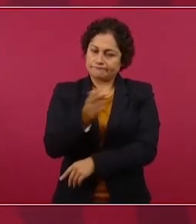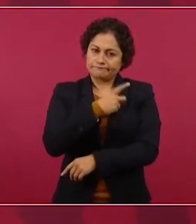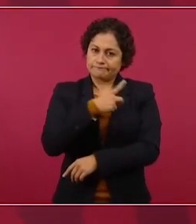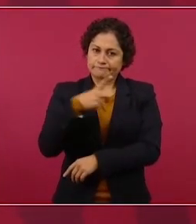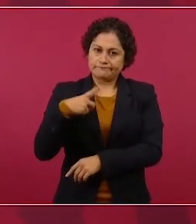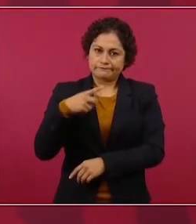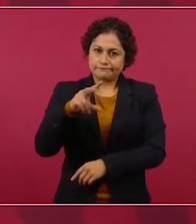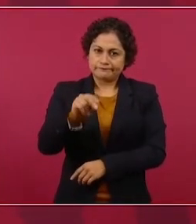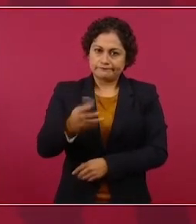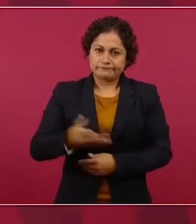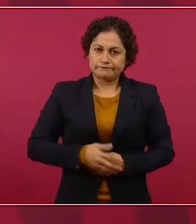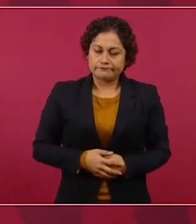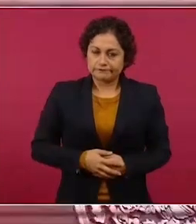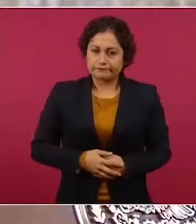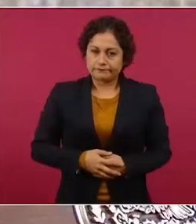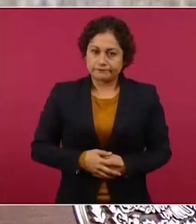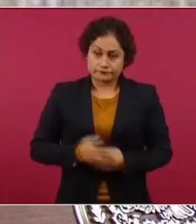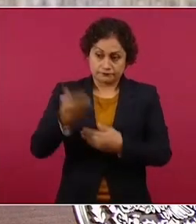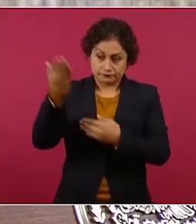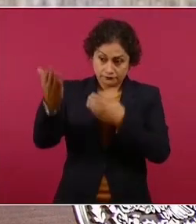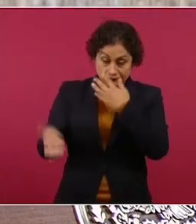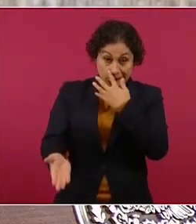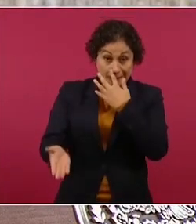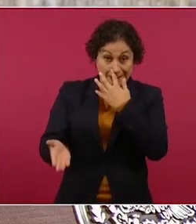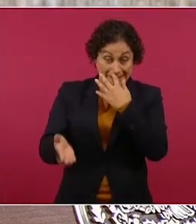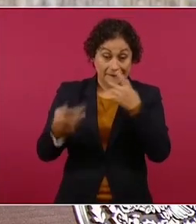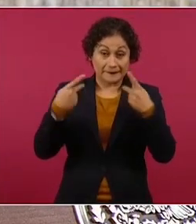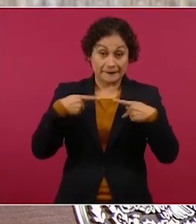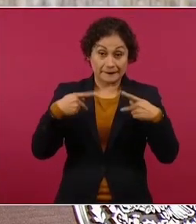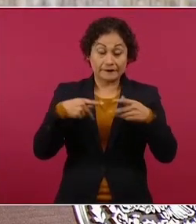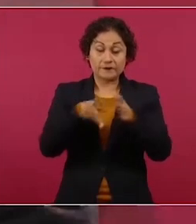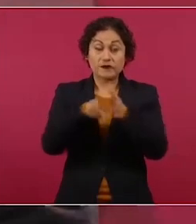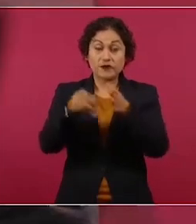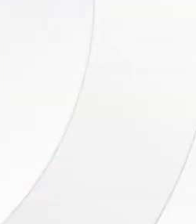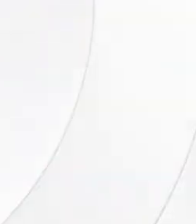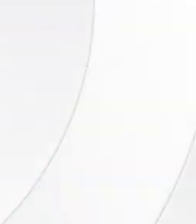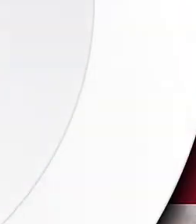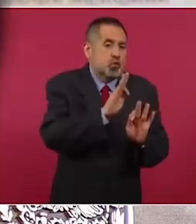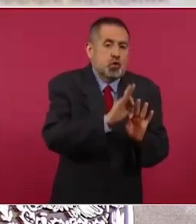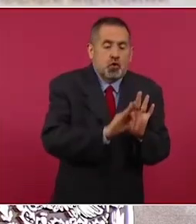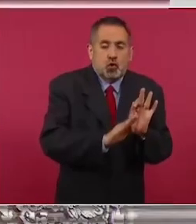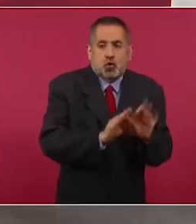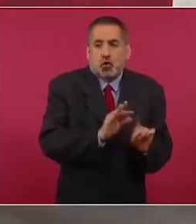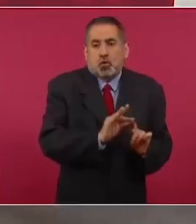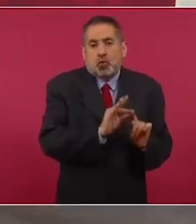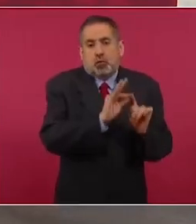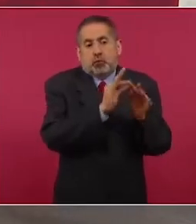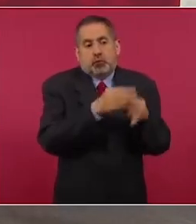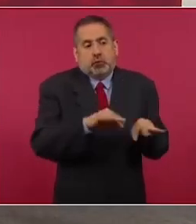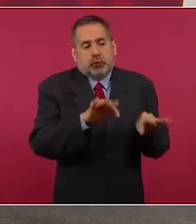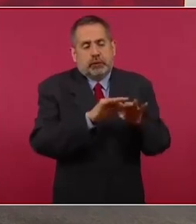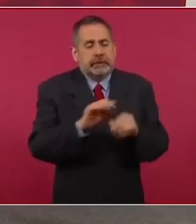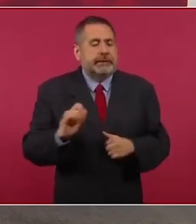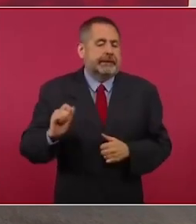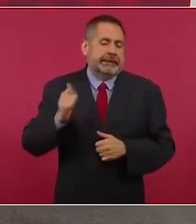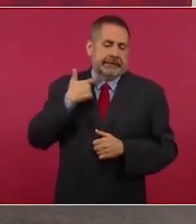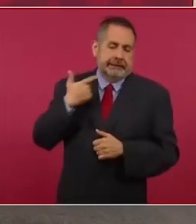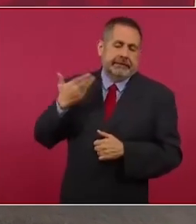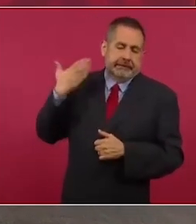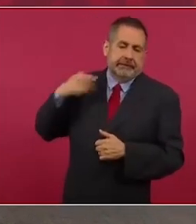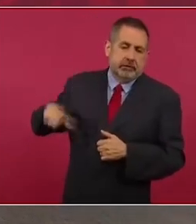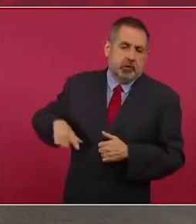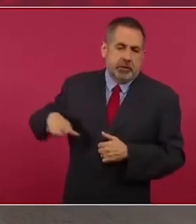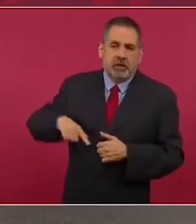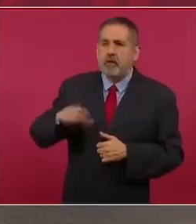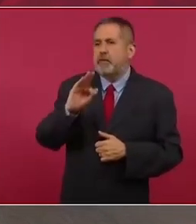este caso de un periodista como Ciro Gómez Leyva. Durante los gobiernos